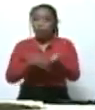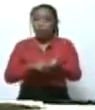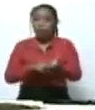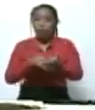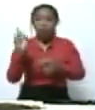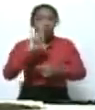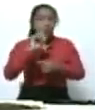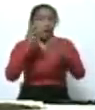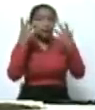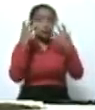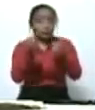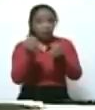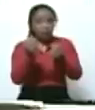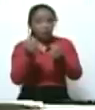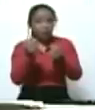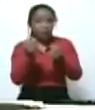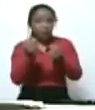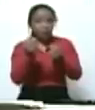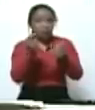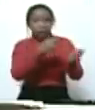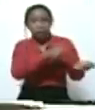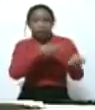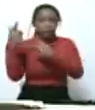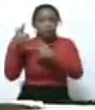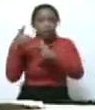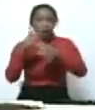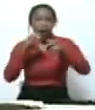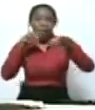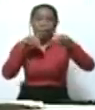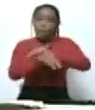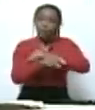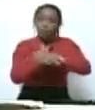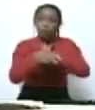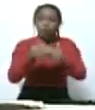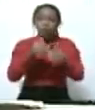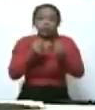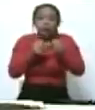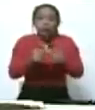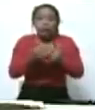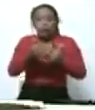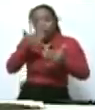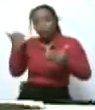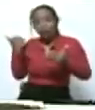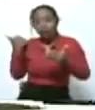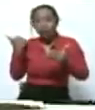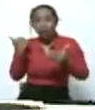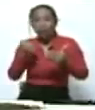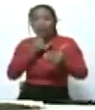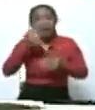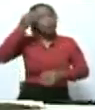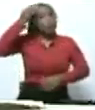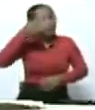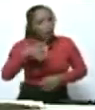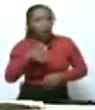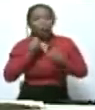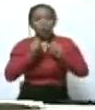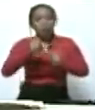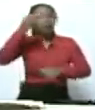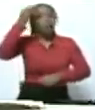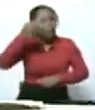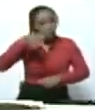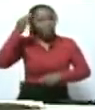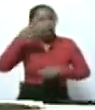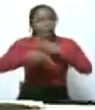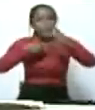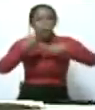entienda, se lo va a llevar el tren y se va a quedar atrás. quienes crean y sigan creyendo que las políticas